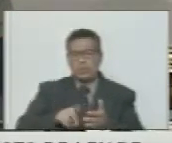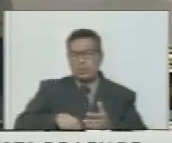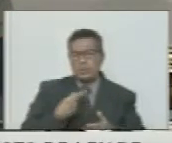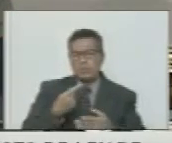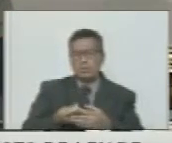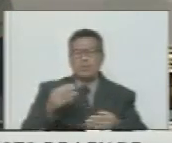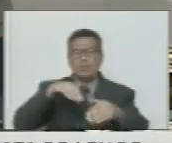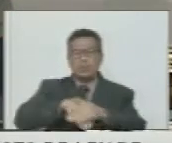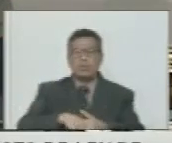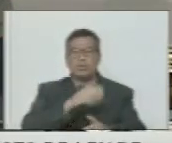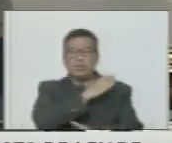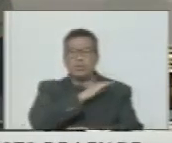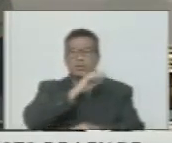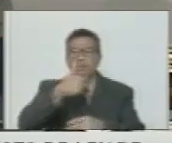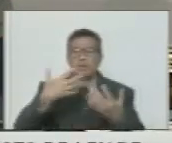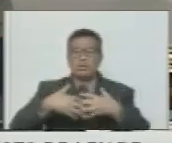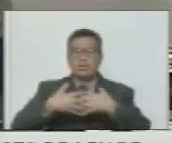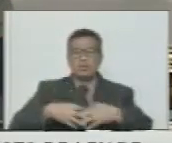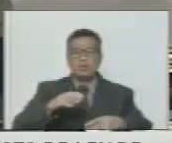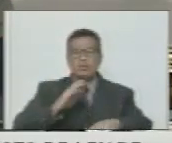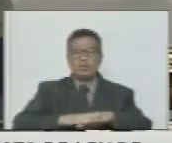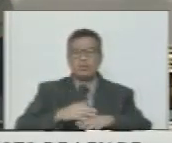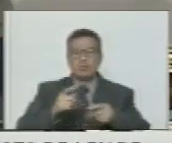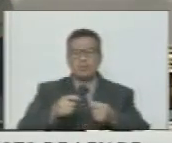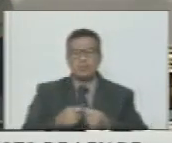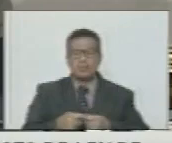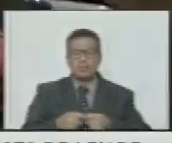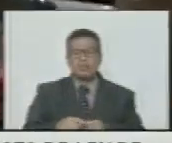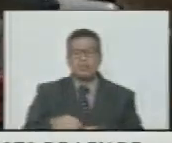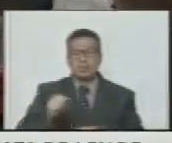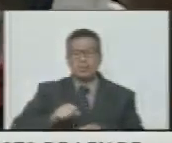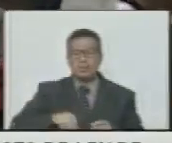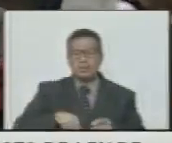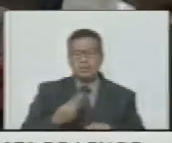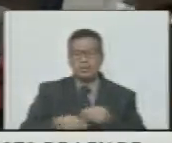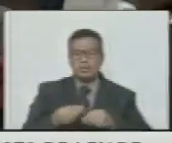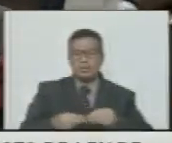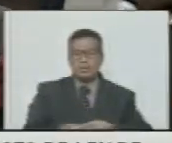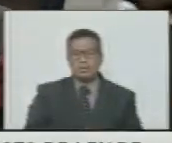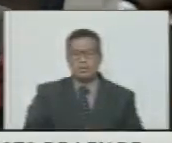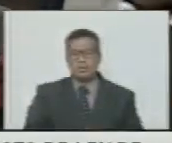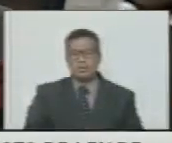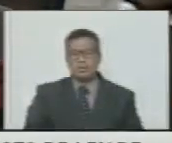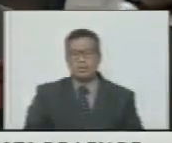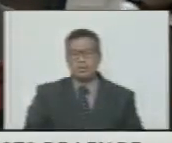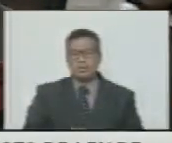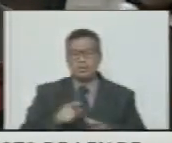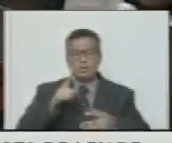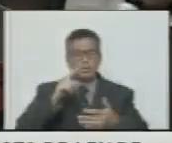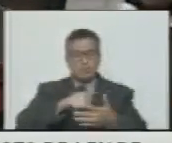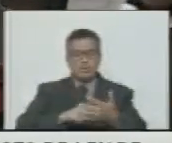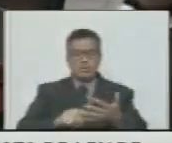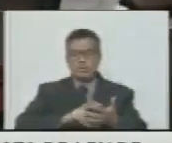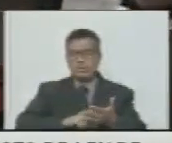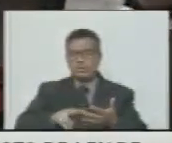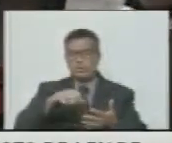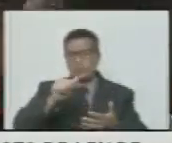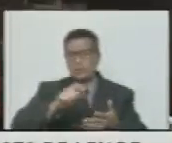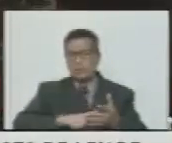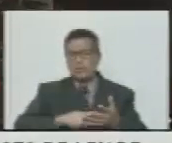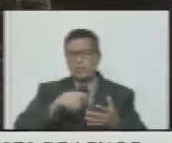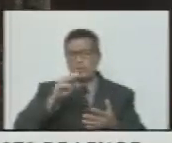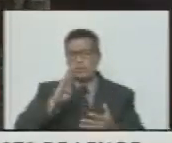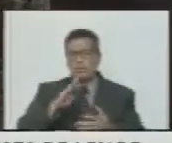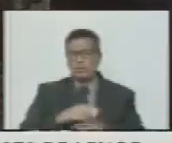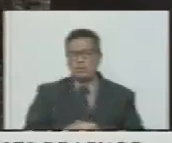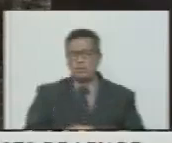asalariado no puede ser miembro de la junta directiva de una empresa de seguros. ¿Por qué? Sí puede ser. Sí puede ser con la cualidad que está señalada en 4 y